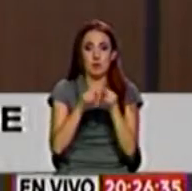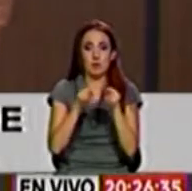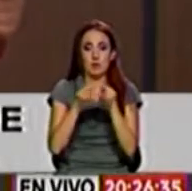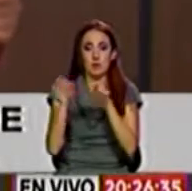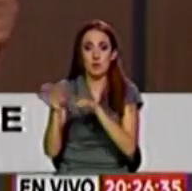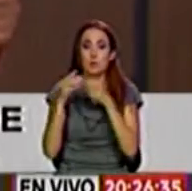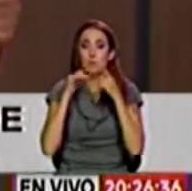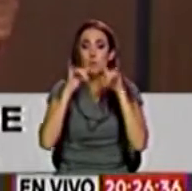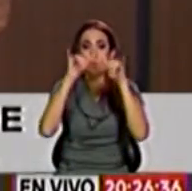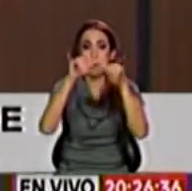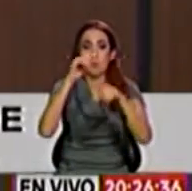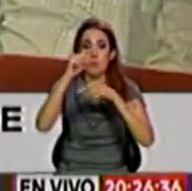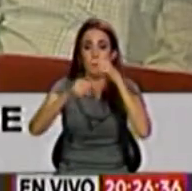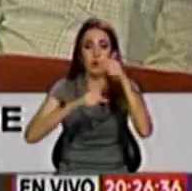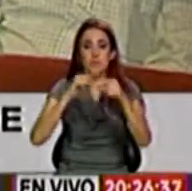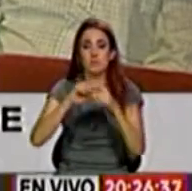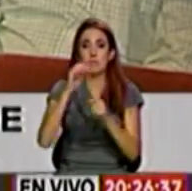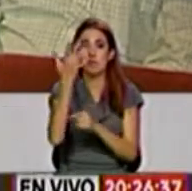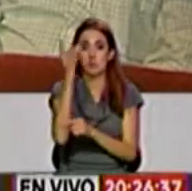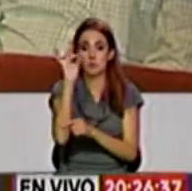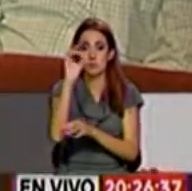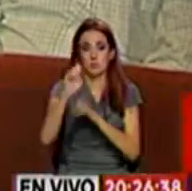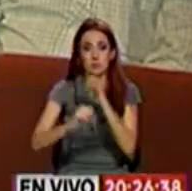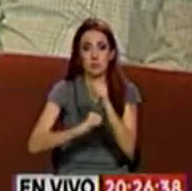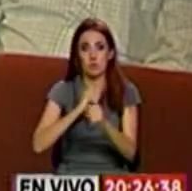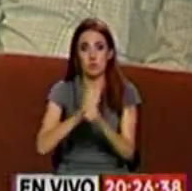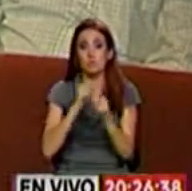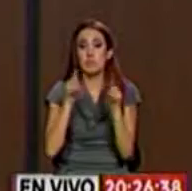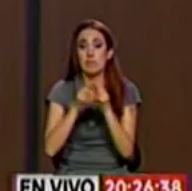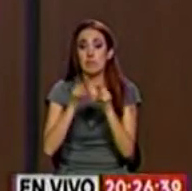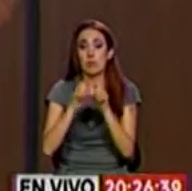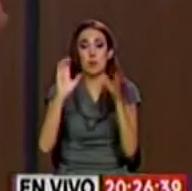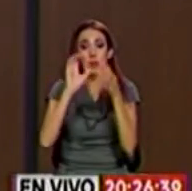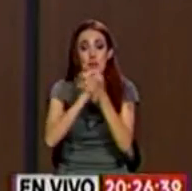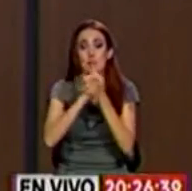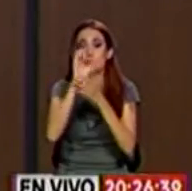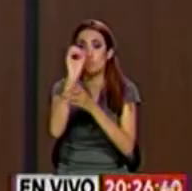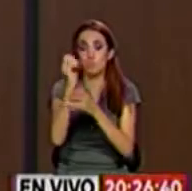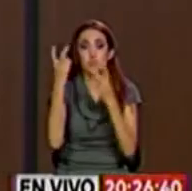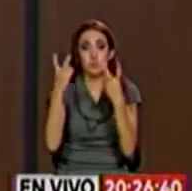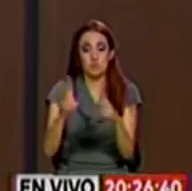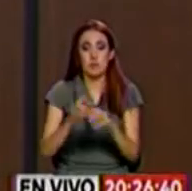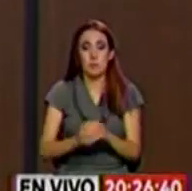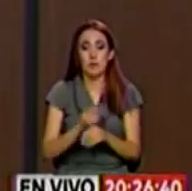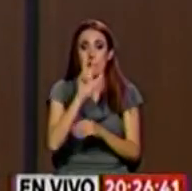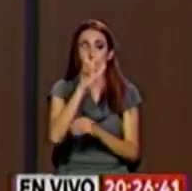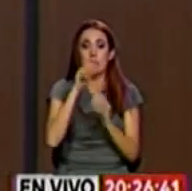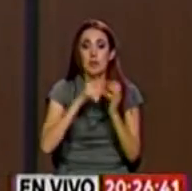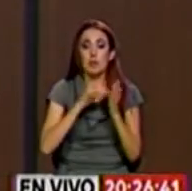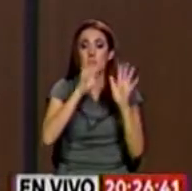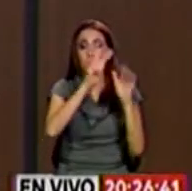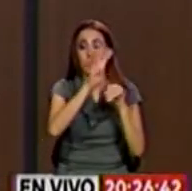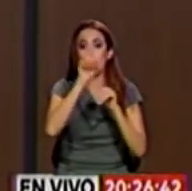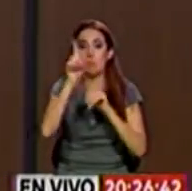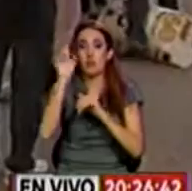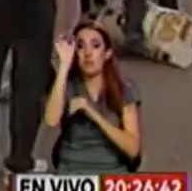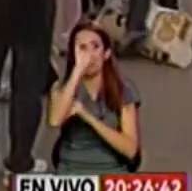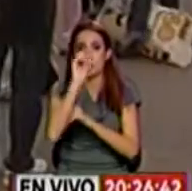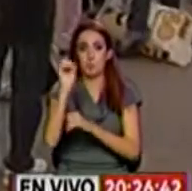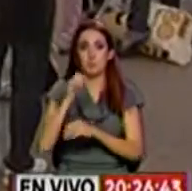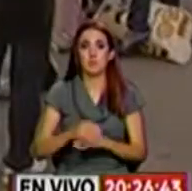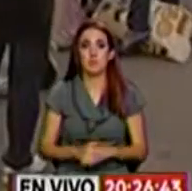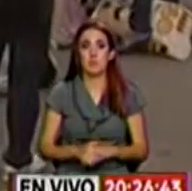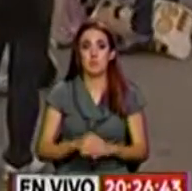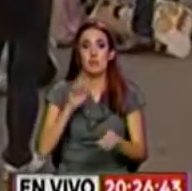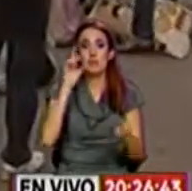sus hijos hasta los 18 años. También podrán afiliar a sus cónyuges. Y pagaría un 3.41% adicional. De